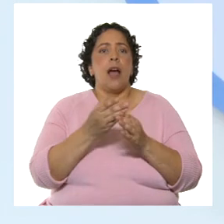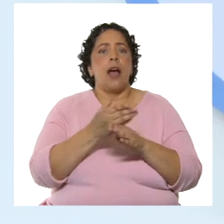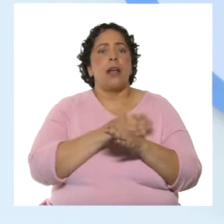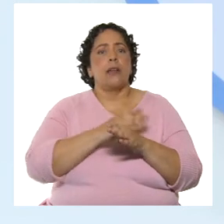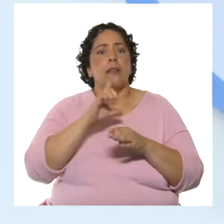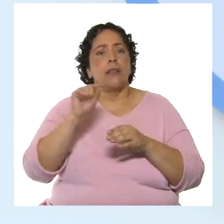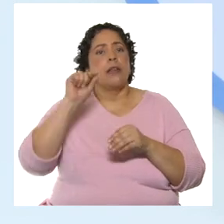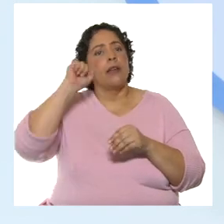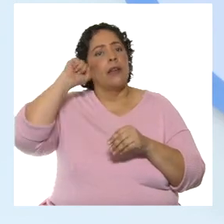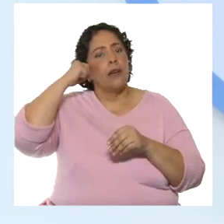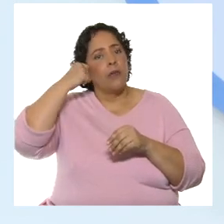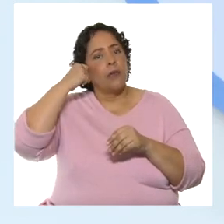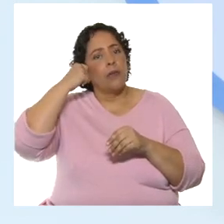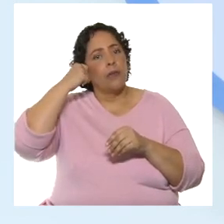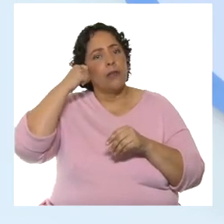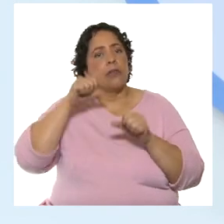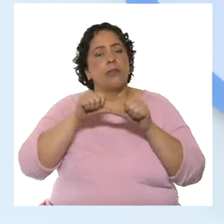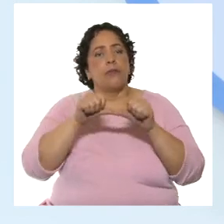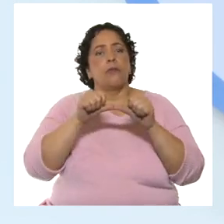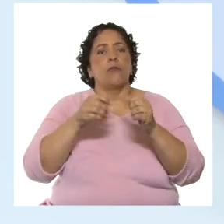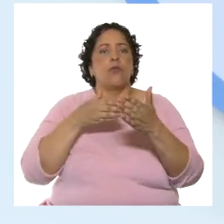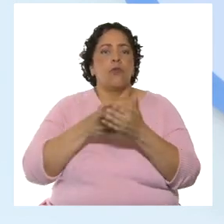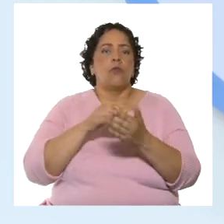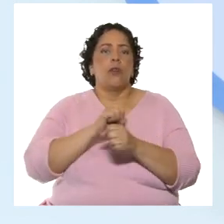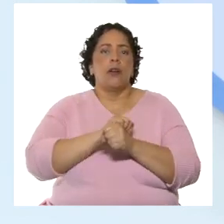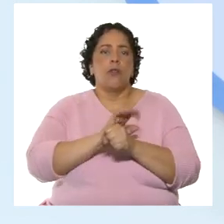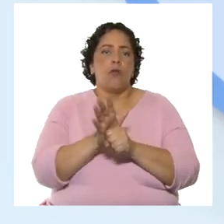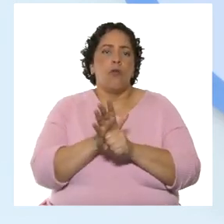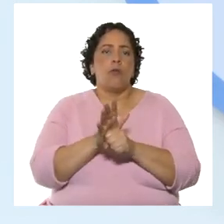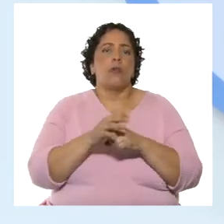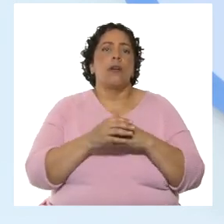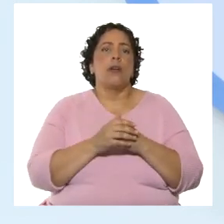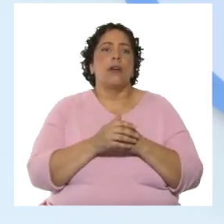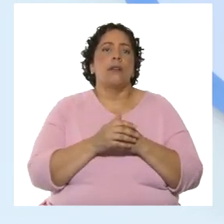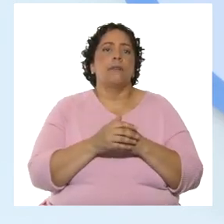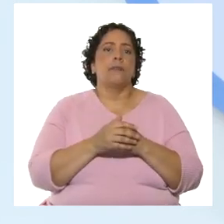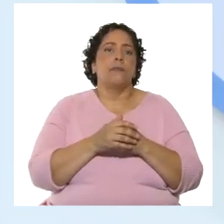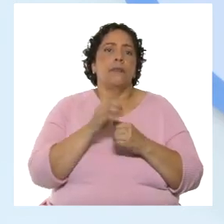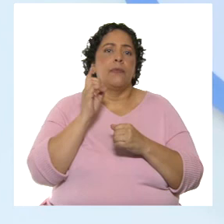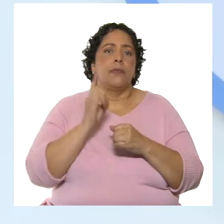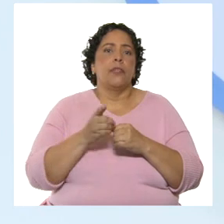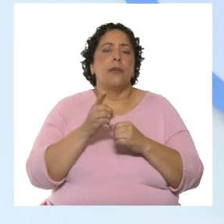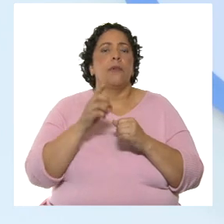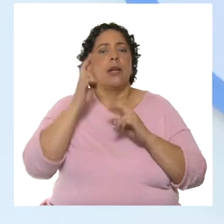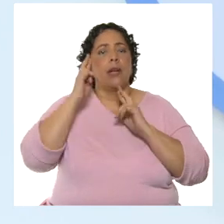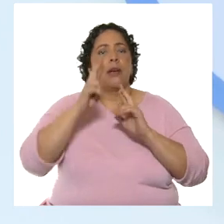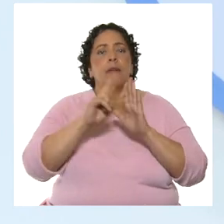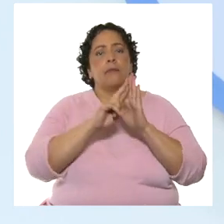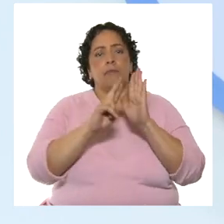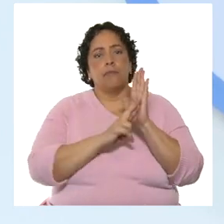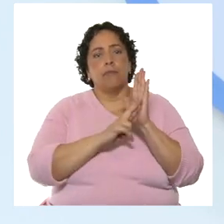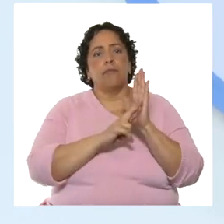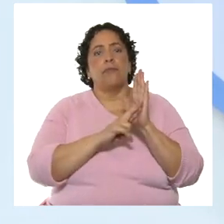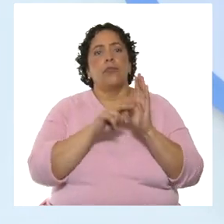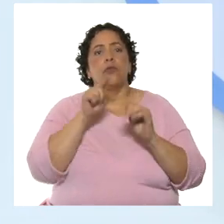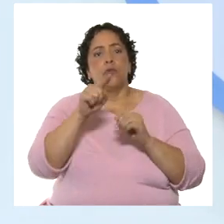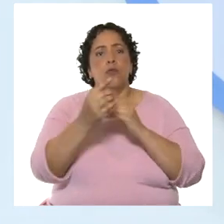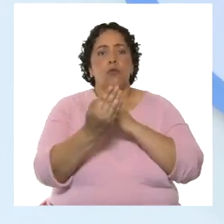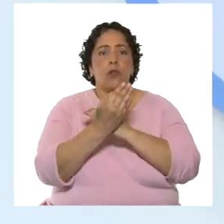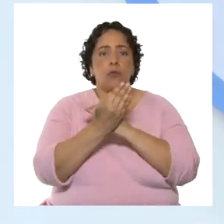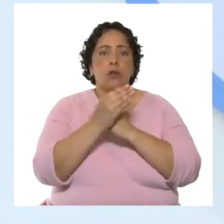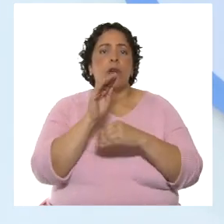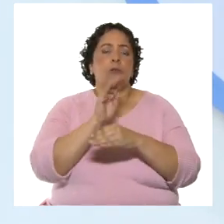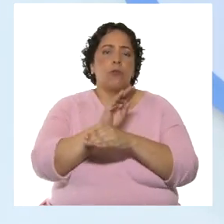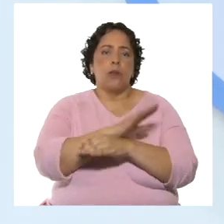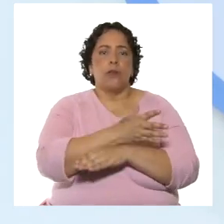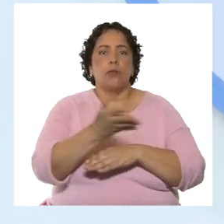de irnos, debemos recordarles que aún seguimos en la batalla contra el COVID-19. Hay que acatar las reglas de bioseguridad, así que si tú te cuidas,